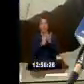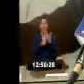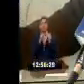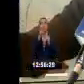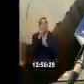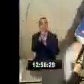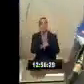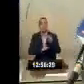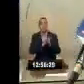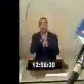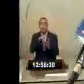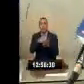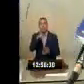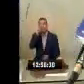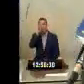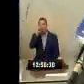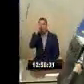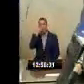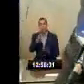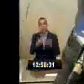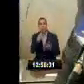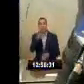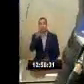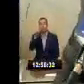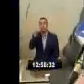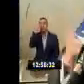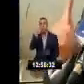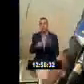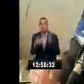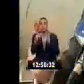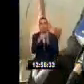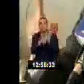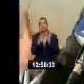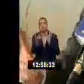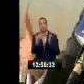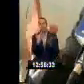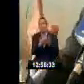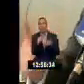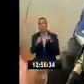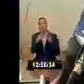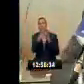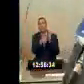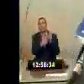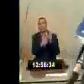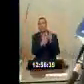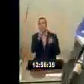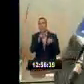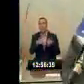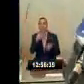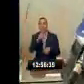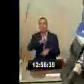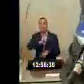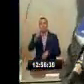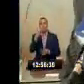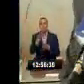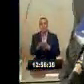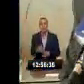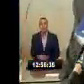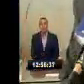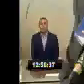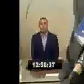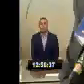la solicitud de refugio por no encontrarse justificadas ninguna de las causas establecidas en el artículo 3 de la ley